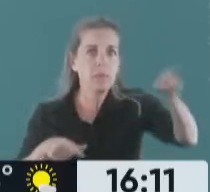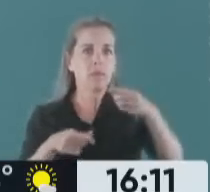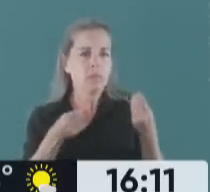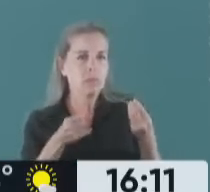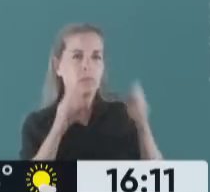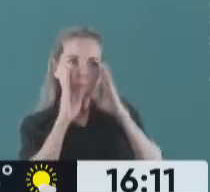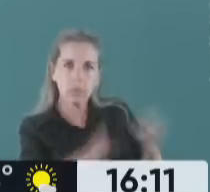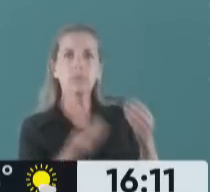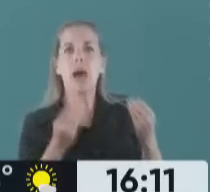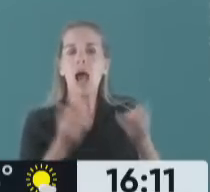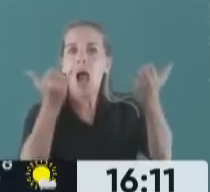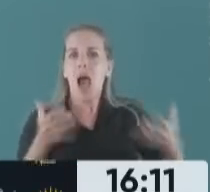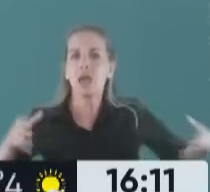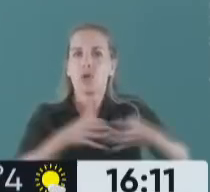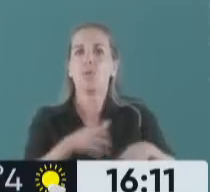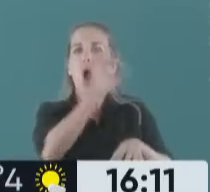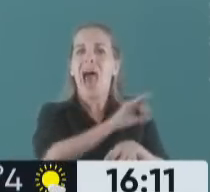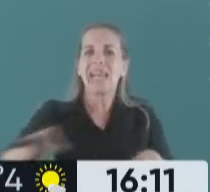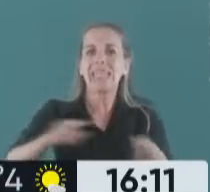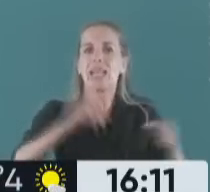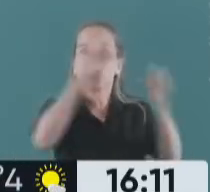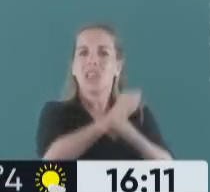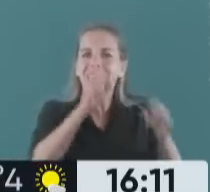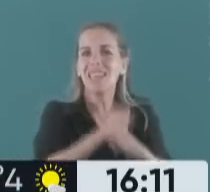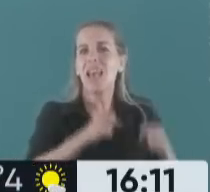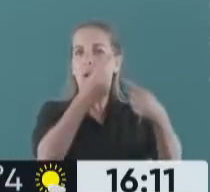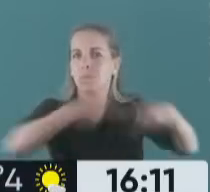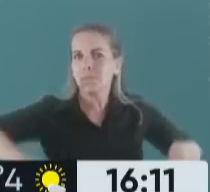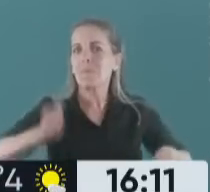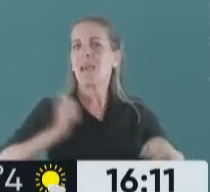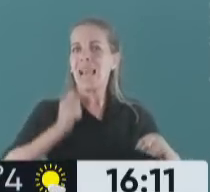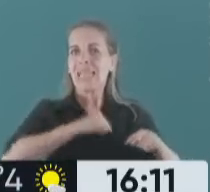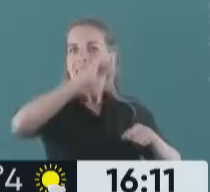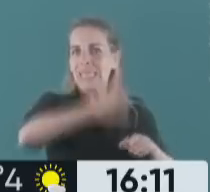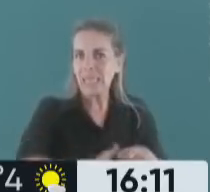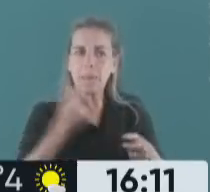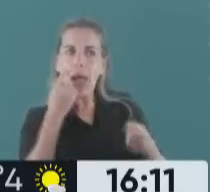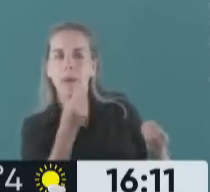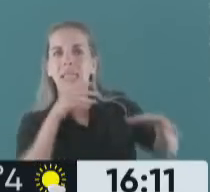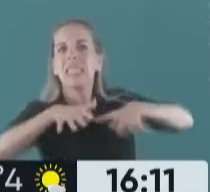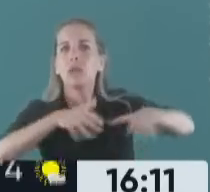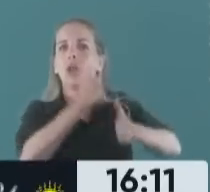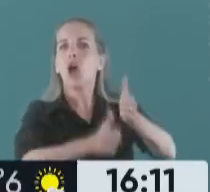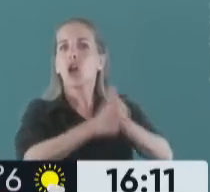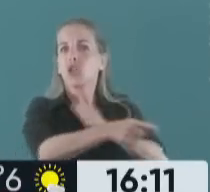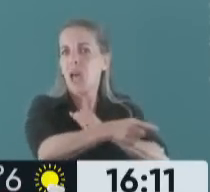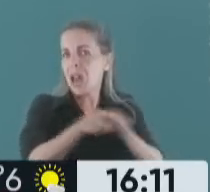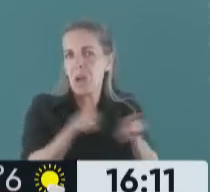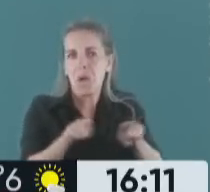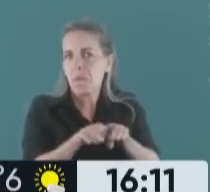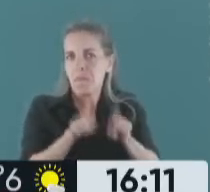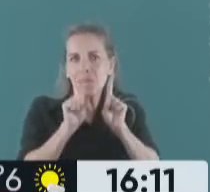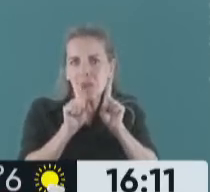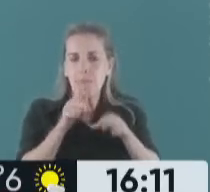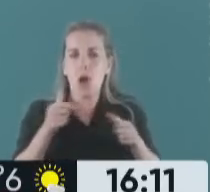tiene arquitectos y se ocupa de acompañar urbanizaciones o situaciones de vulnerabilidad. Es la misma fuerza o es el mismo